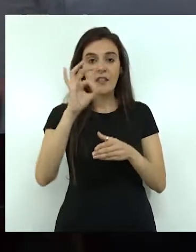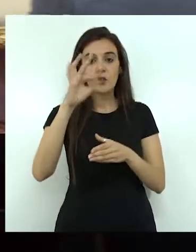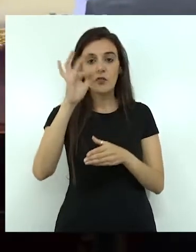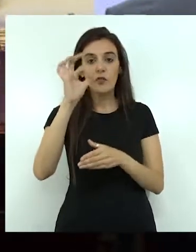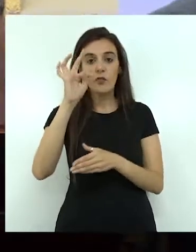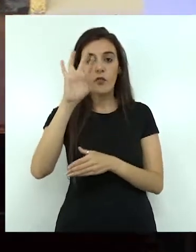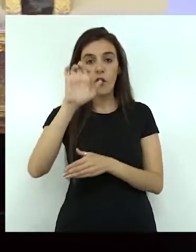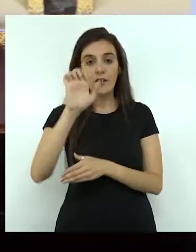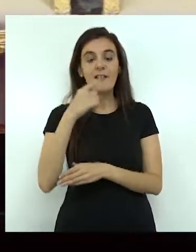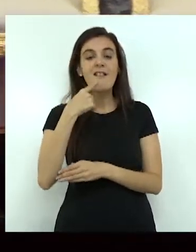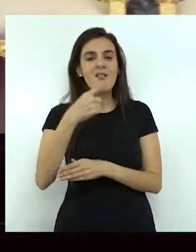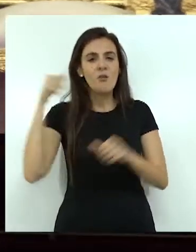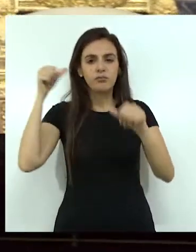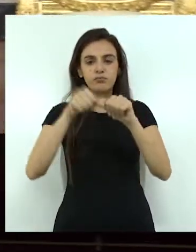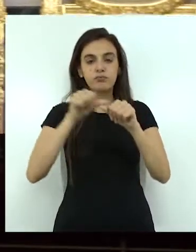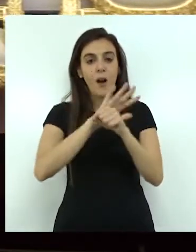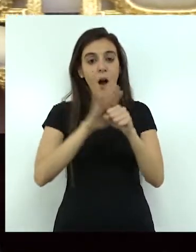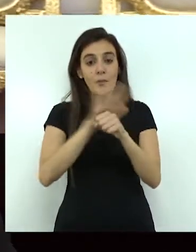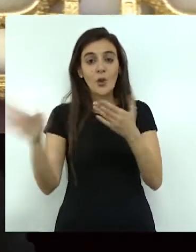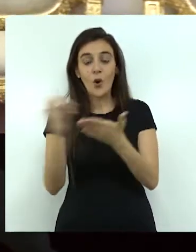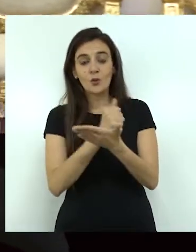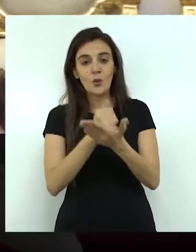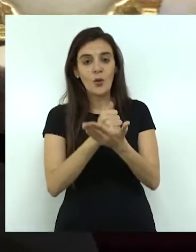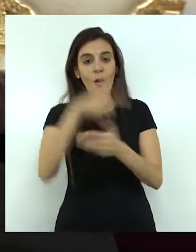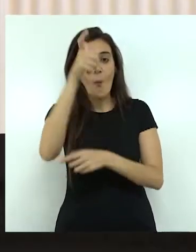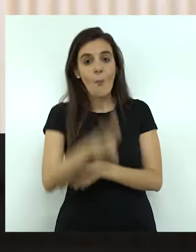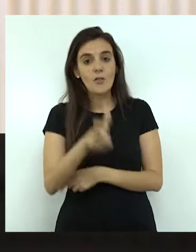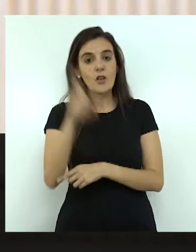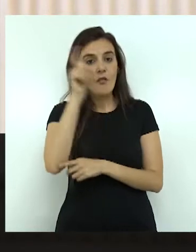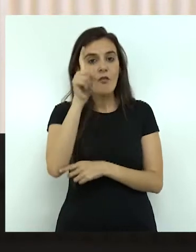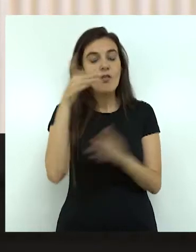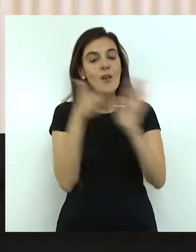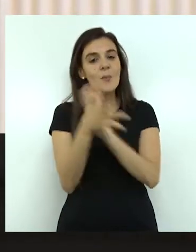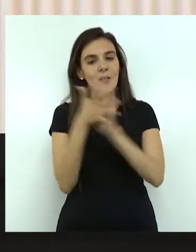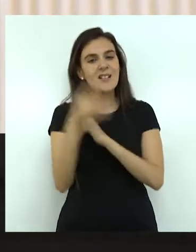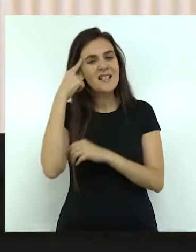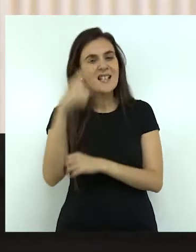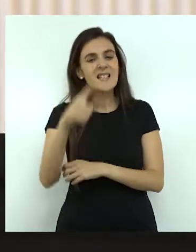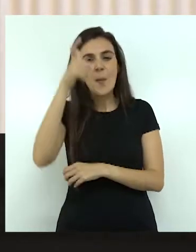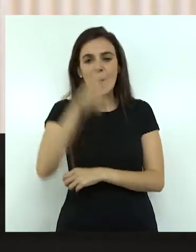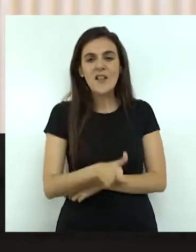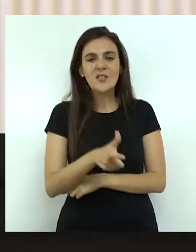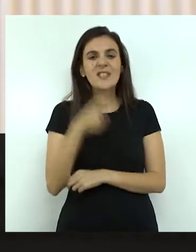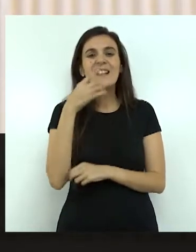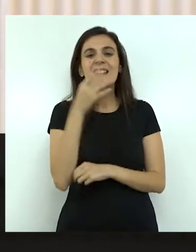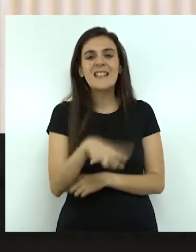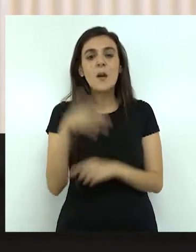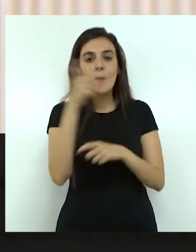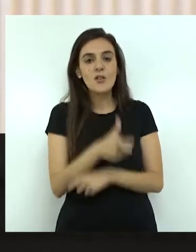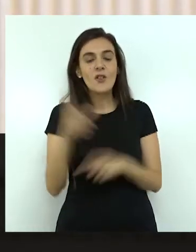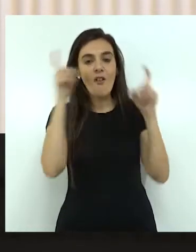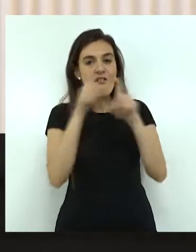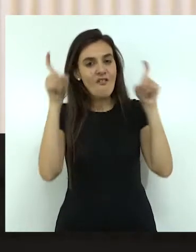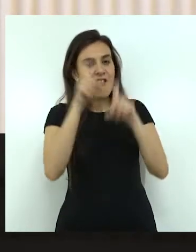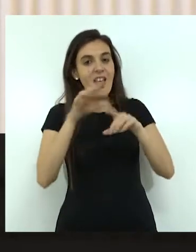la enseñanza desde todos los ámbitos ensalzó la figura del maestro ya sabe todo que el maestro es el que insignia es el es